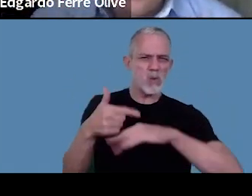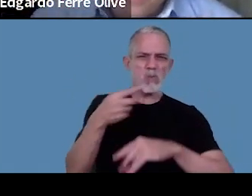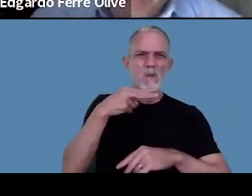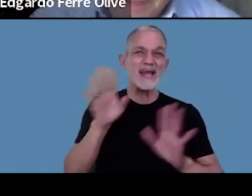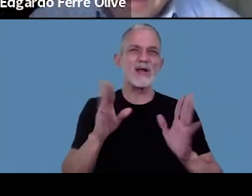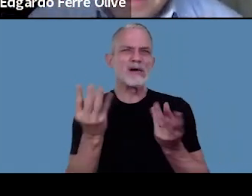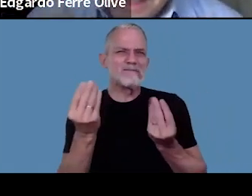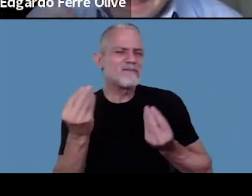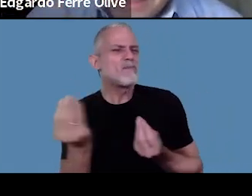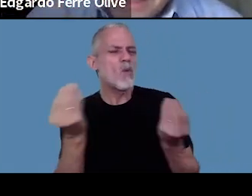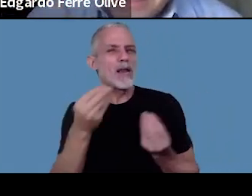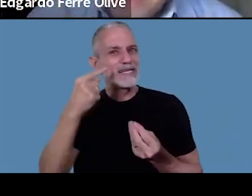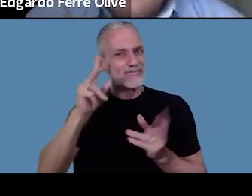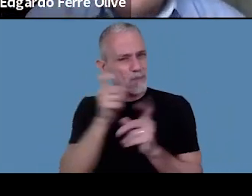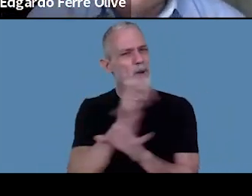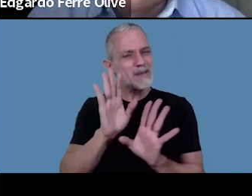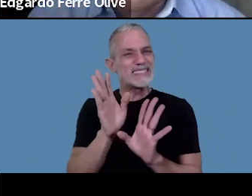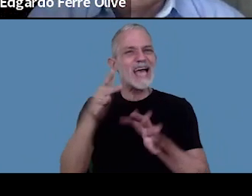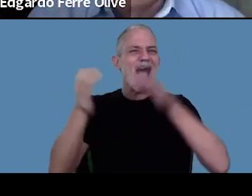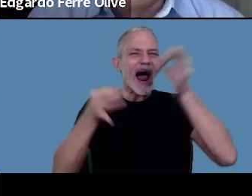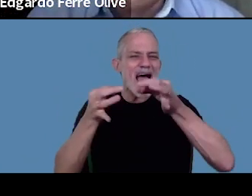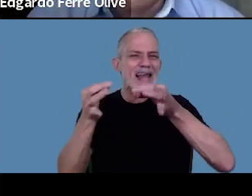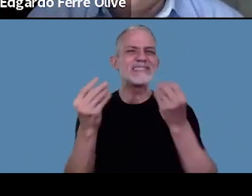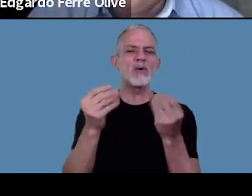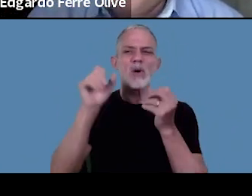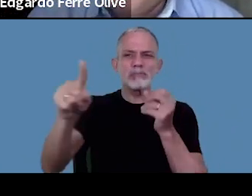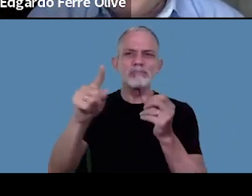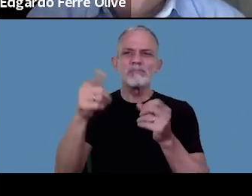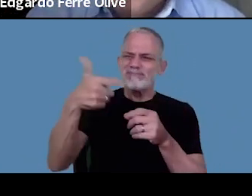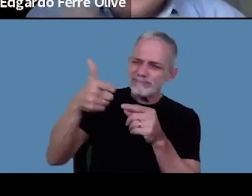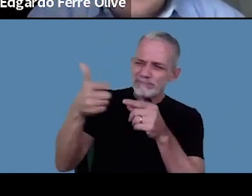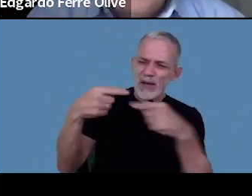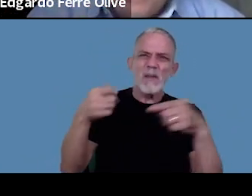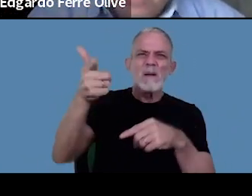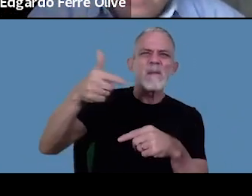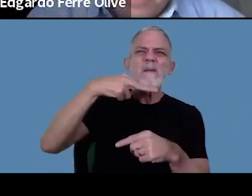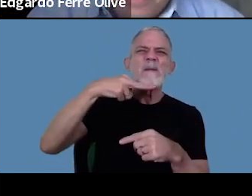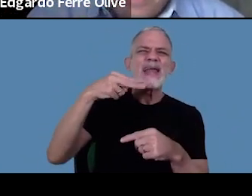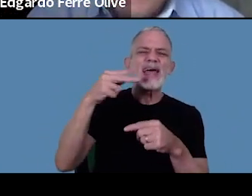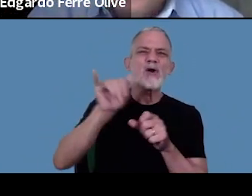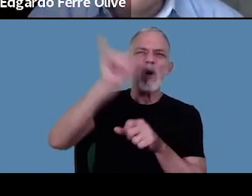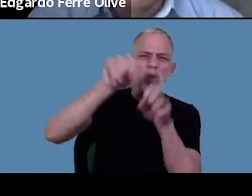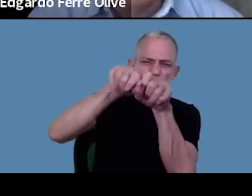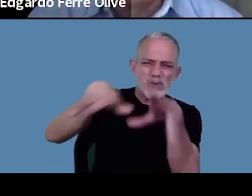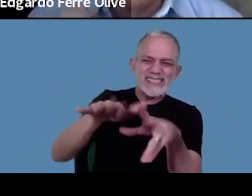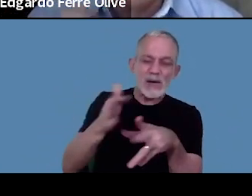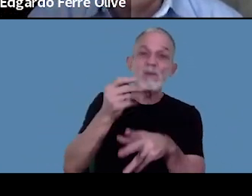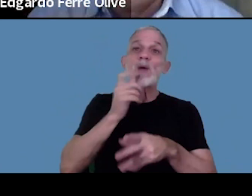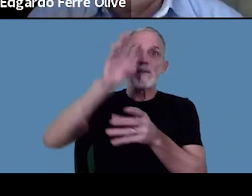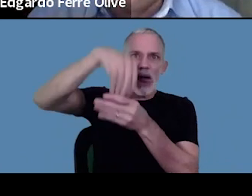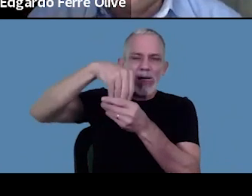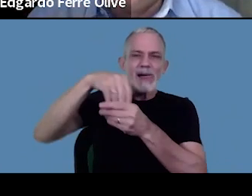ahí es que hay que analizar qué características tiene ese producto. Porque si ese producto tiene, por ejemplo, un